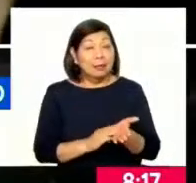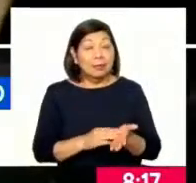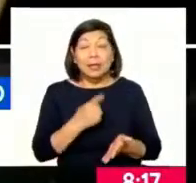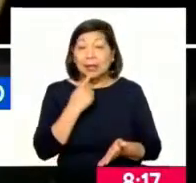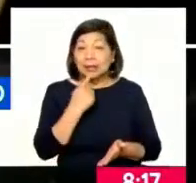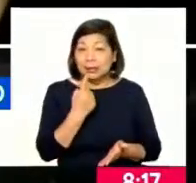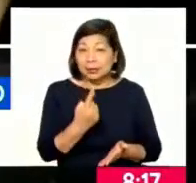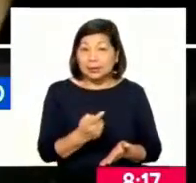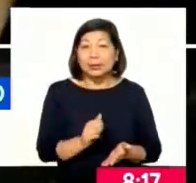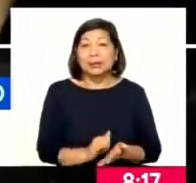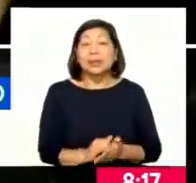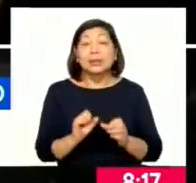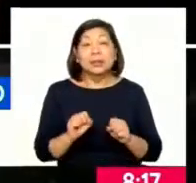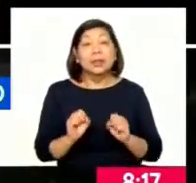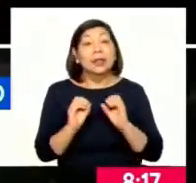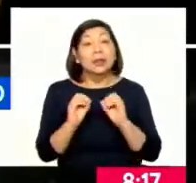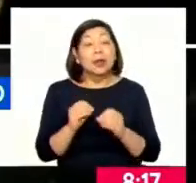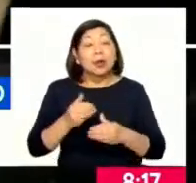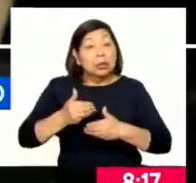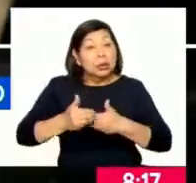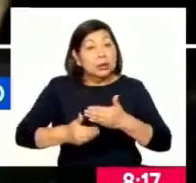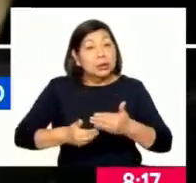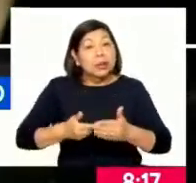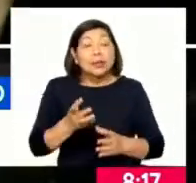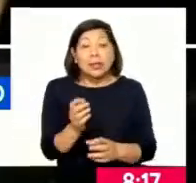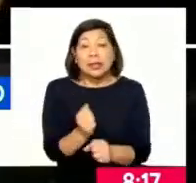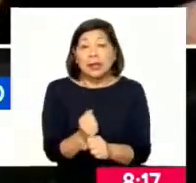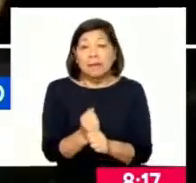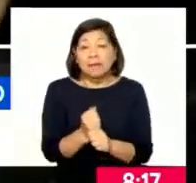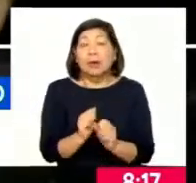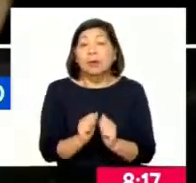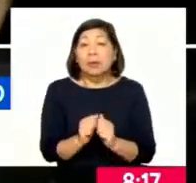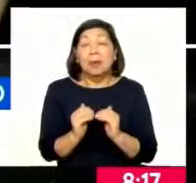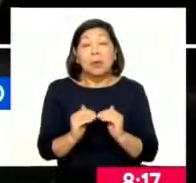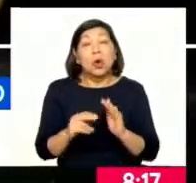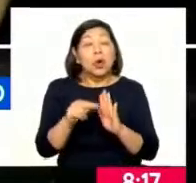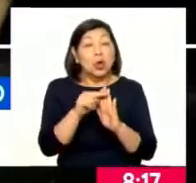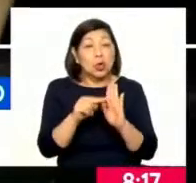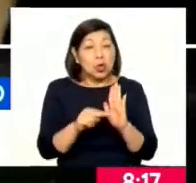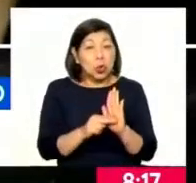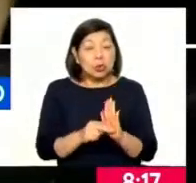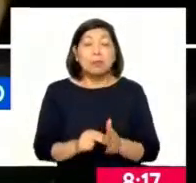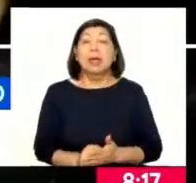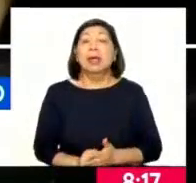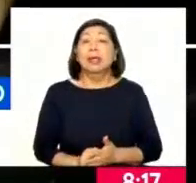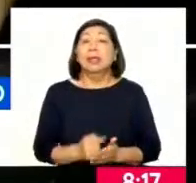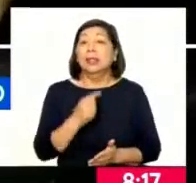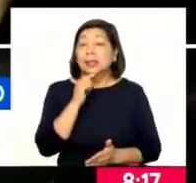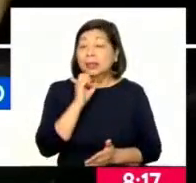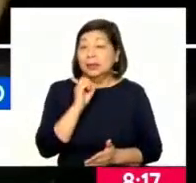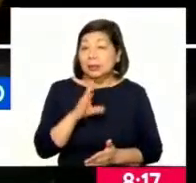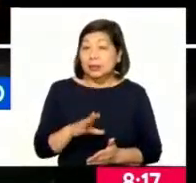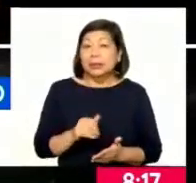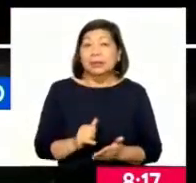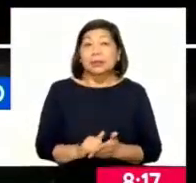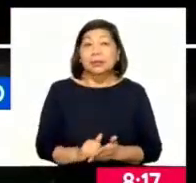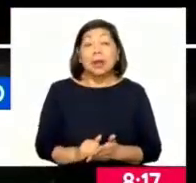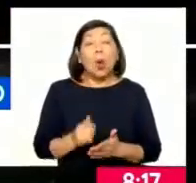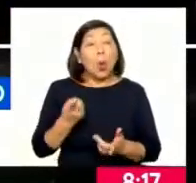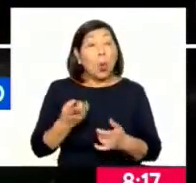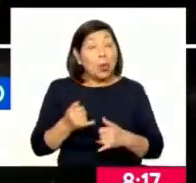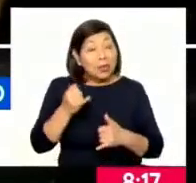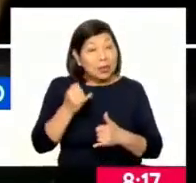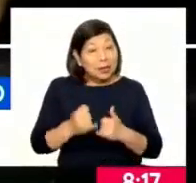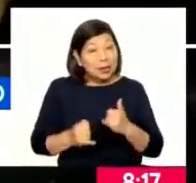plantea es que se tenga que dar continuidad en esta labor. Y esto, nuestro marco normativo establece expresamente que tras el vencimiento